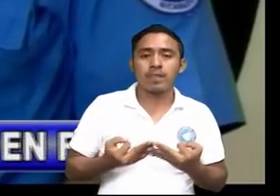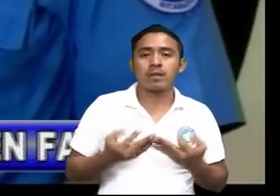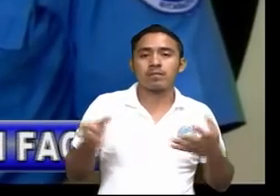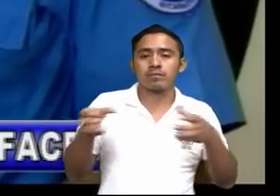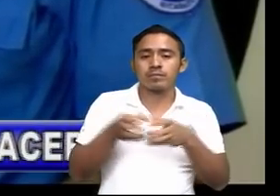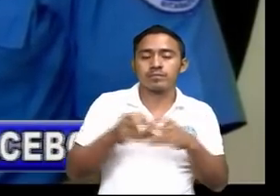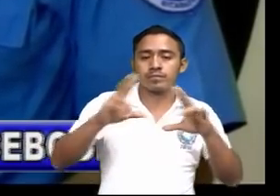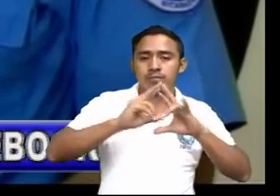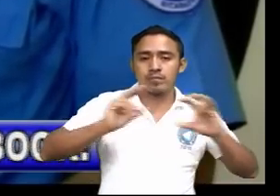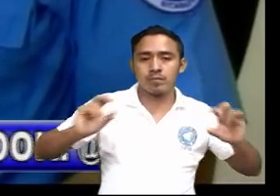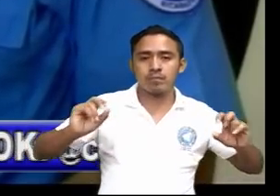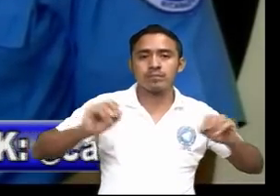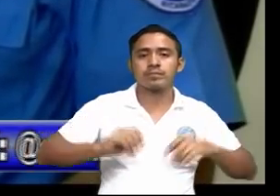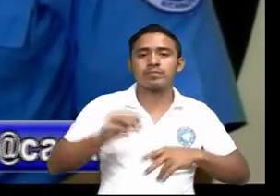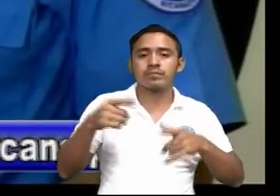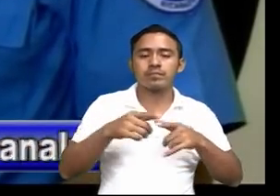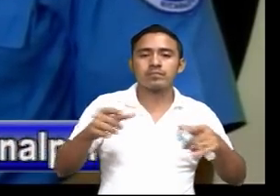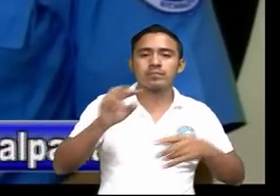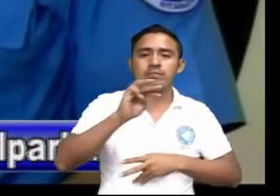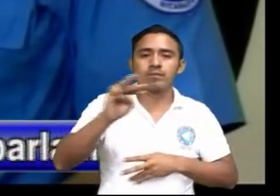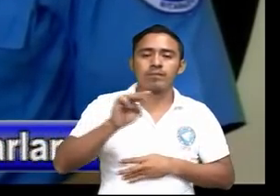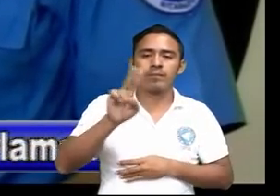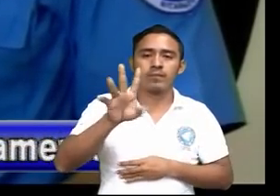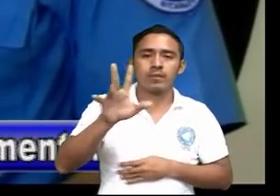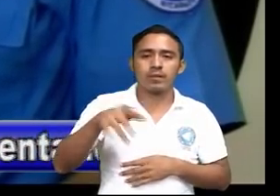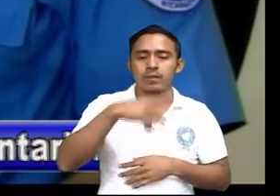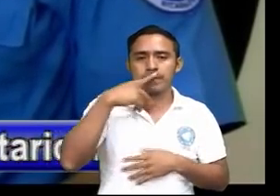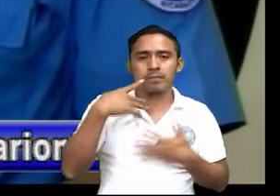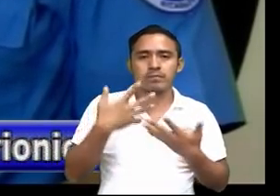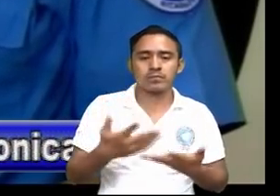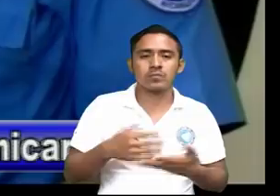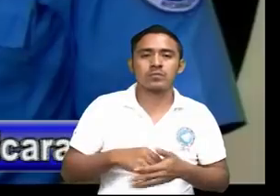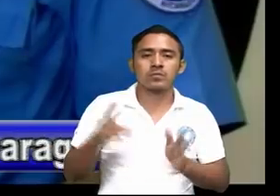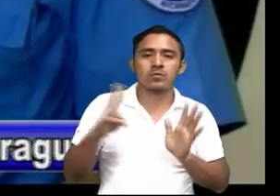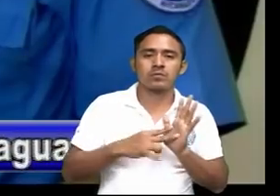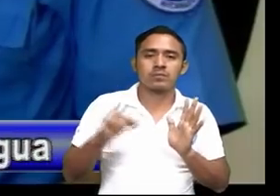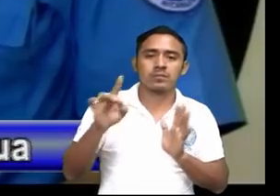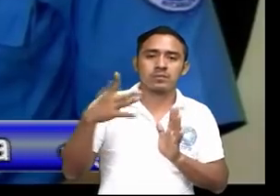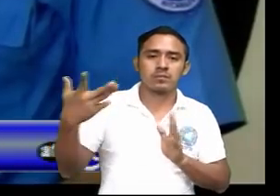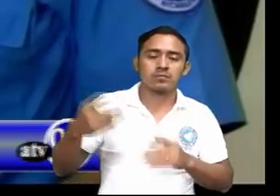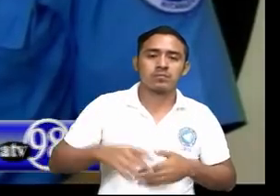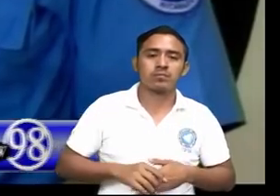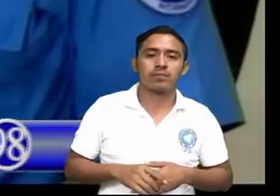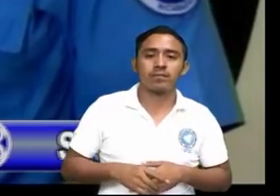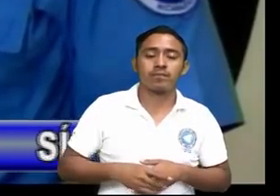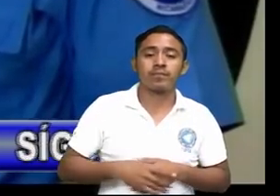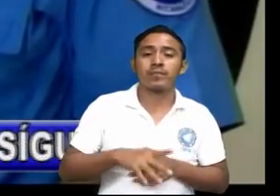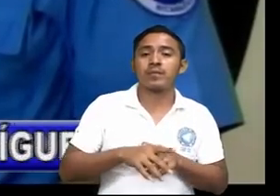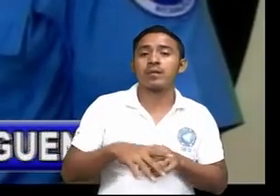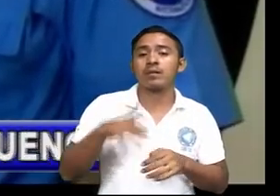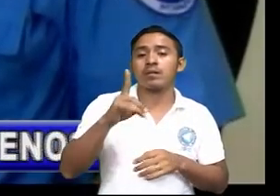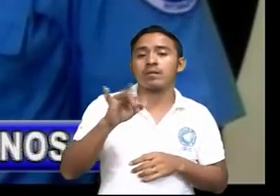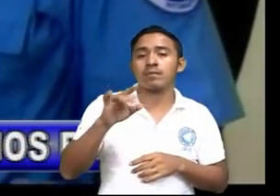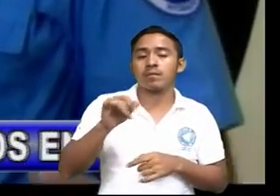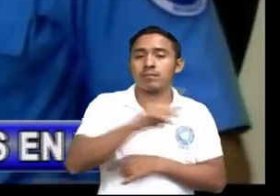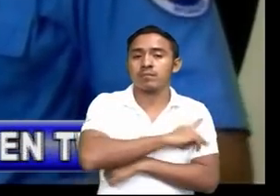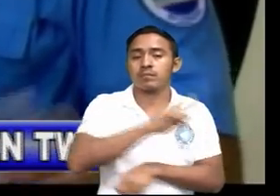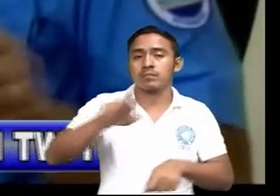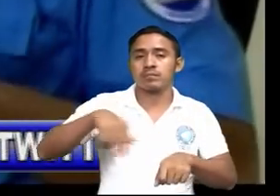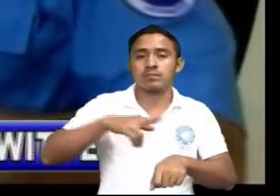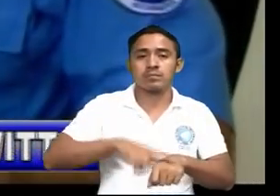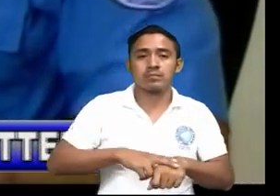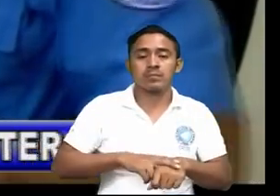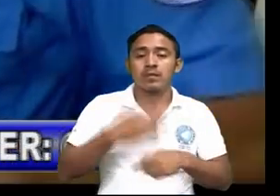comunidades nicaragüenses. Managua, martes 25 de junio de 2019. División de Relaciones Públicas, Policía